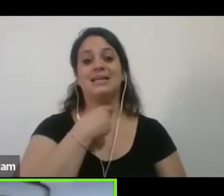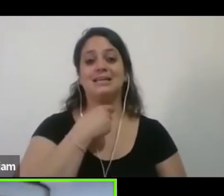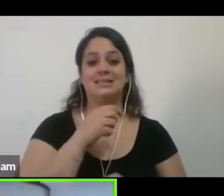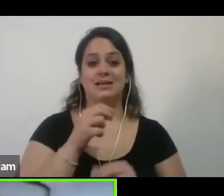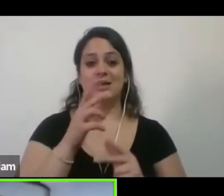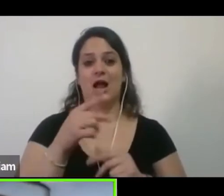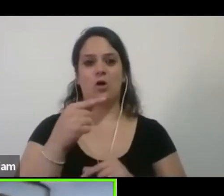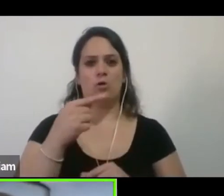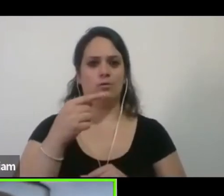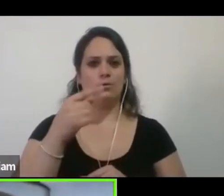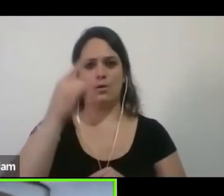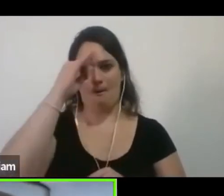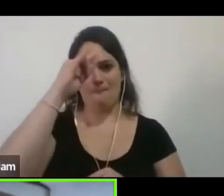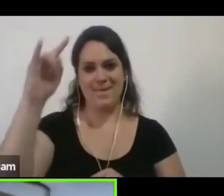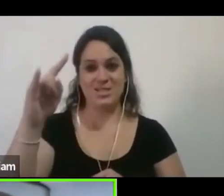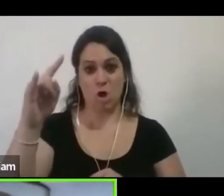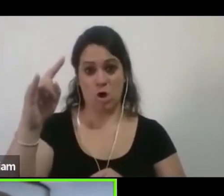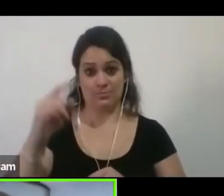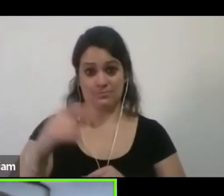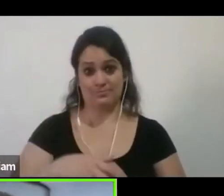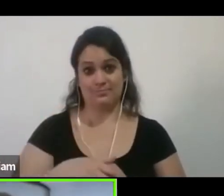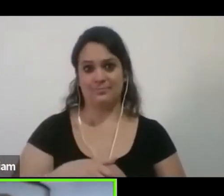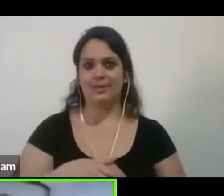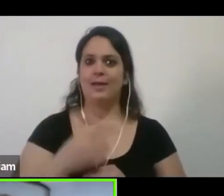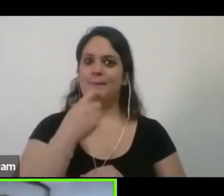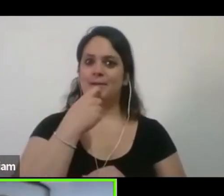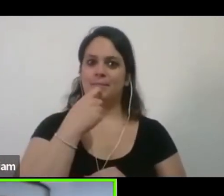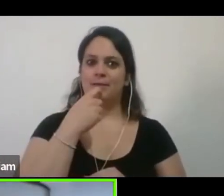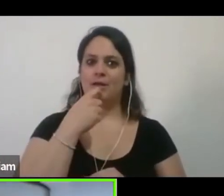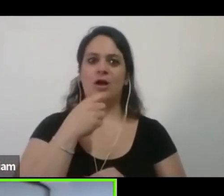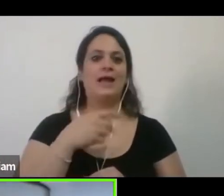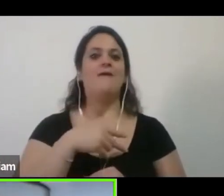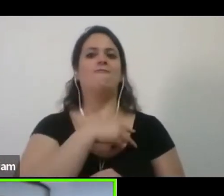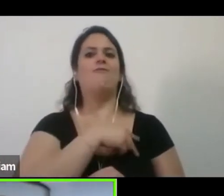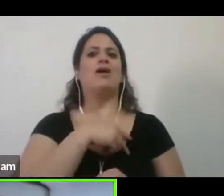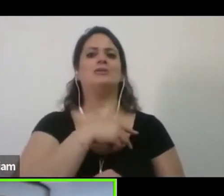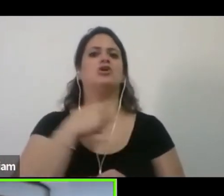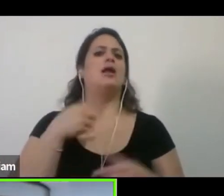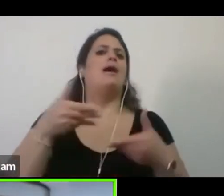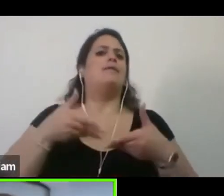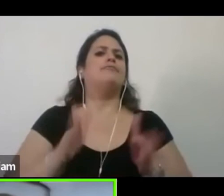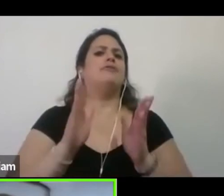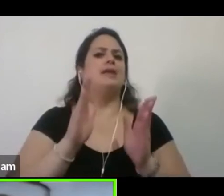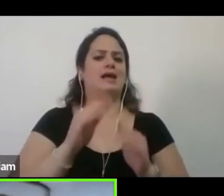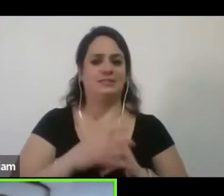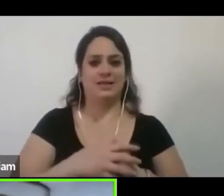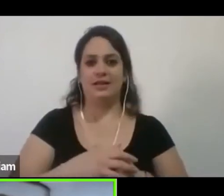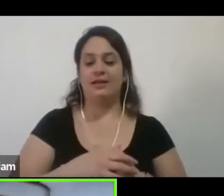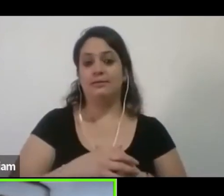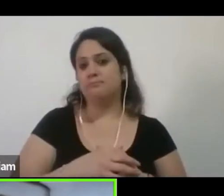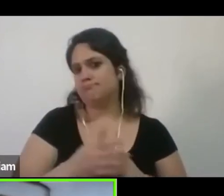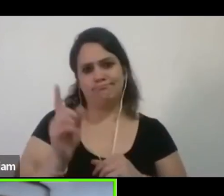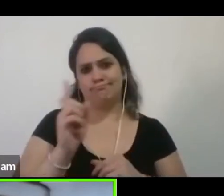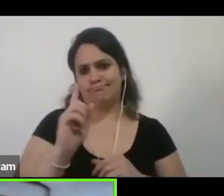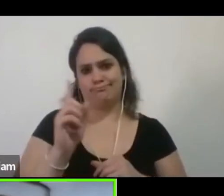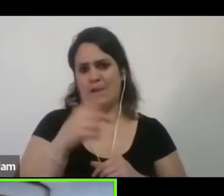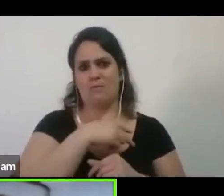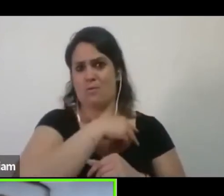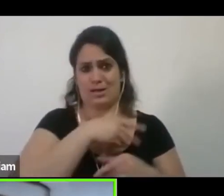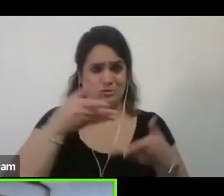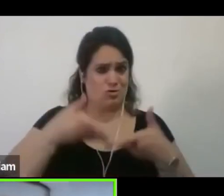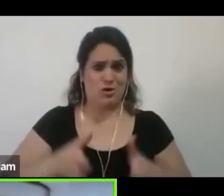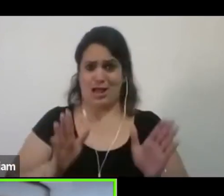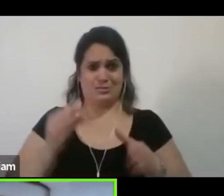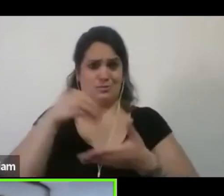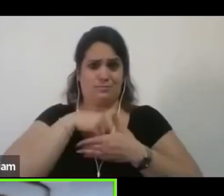mito, el mito de que con la vocación se nace. Con la vocación en lo particular no se nace, sino